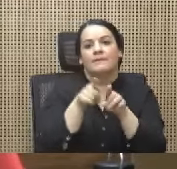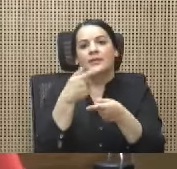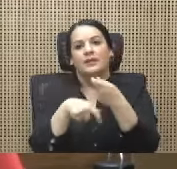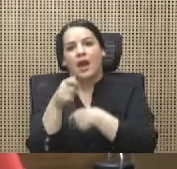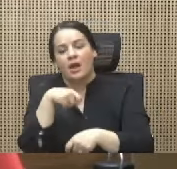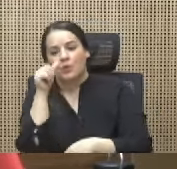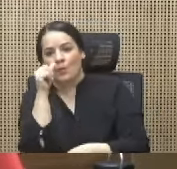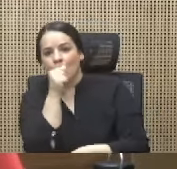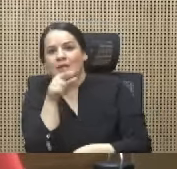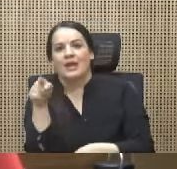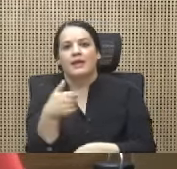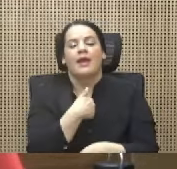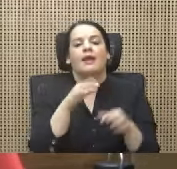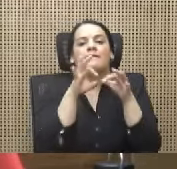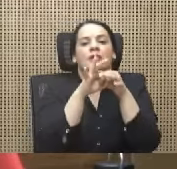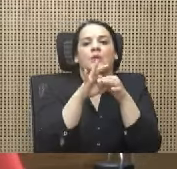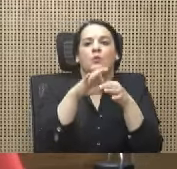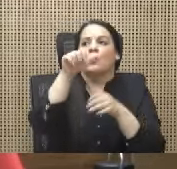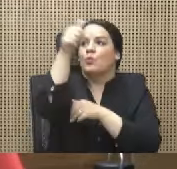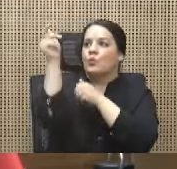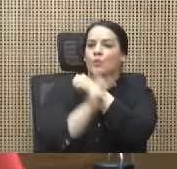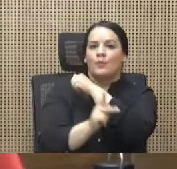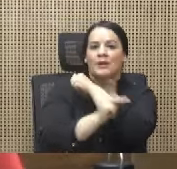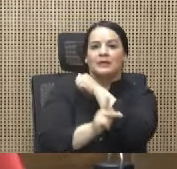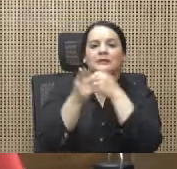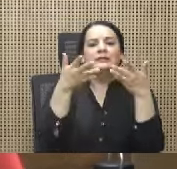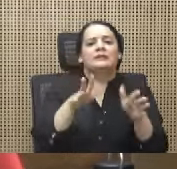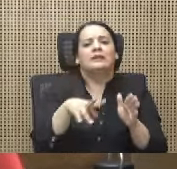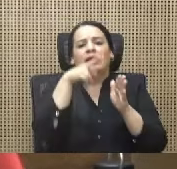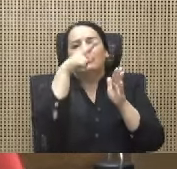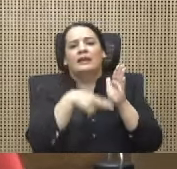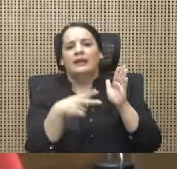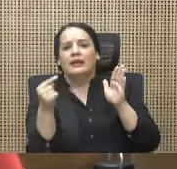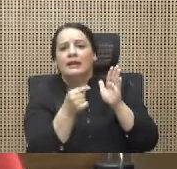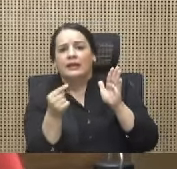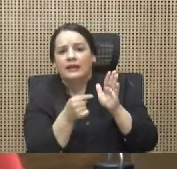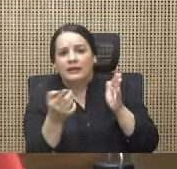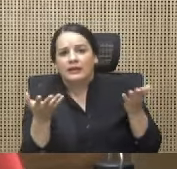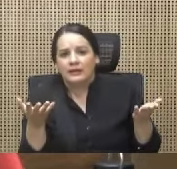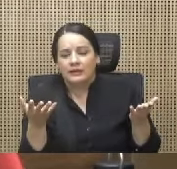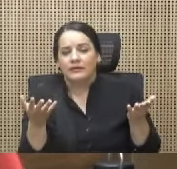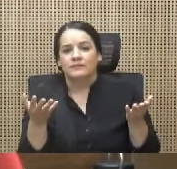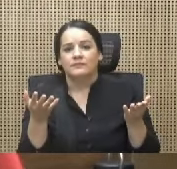narcotráfico, que tiene vínculos en otros países. Yo ya les leí